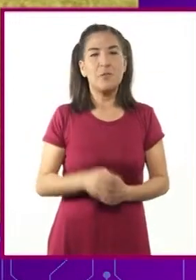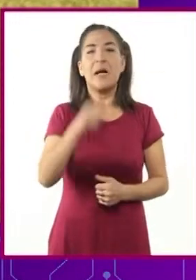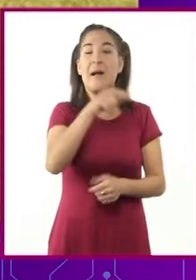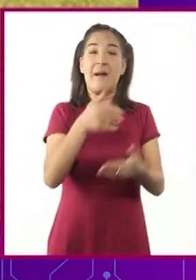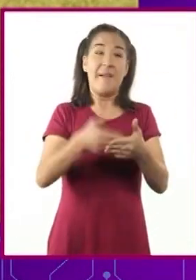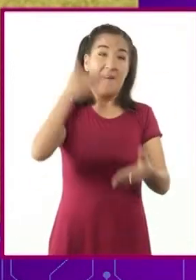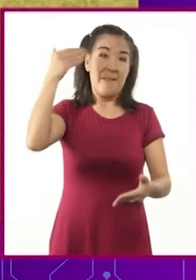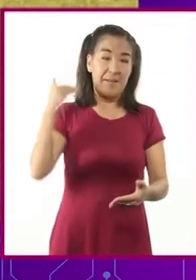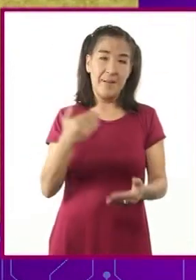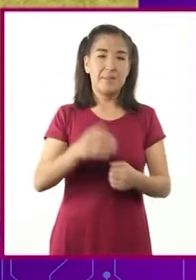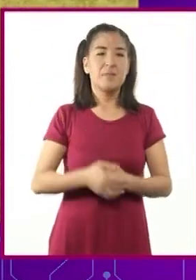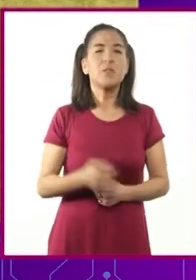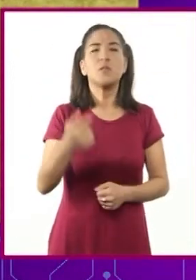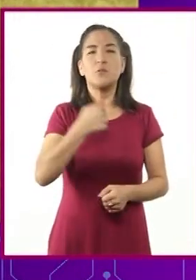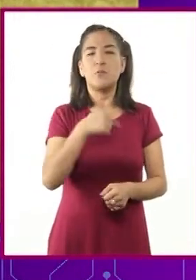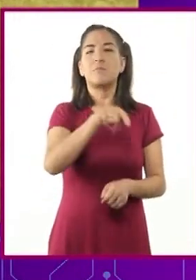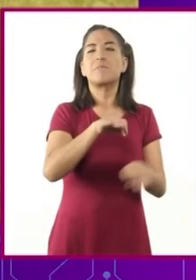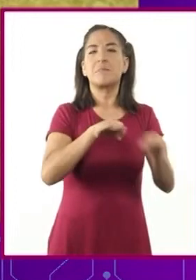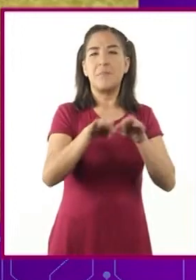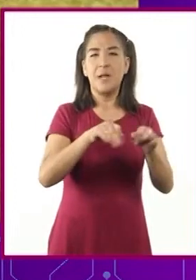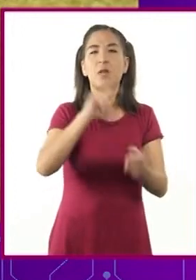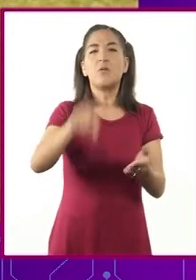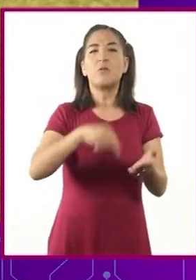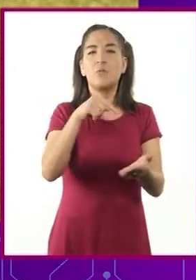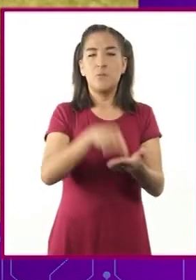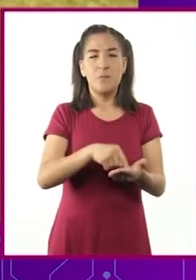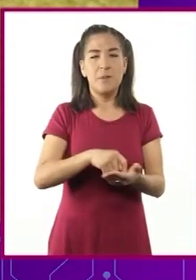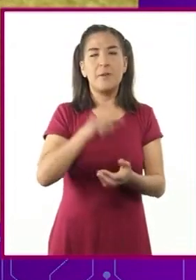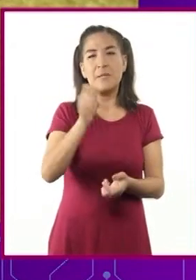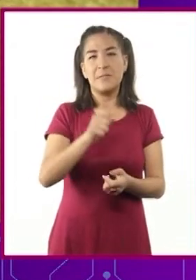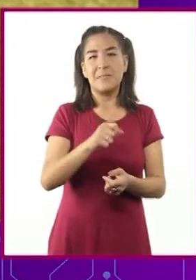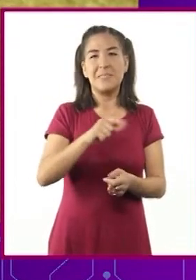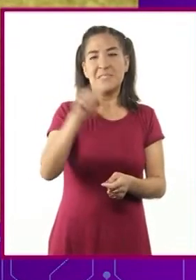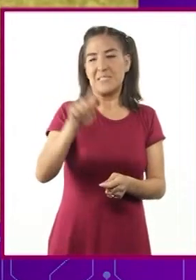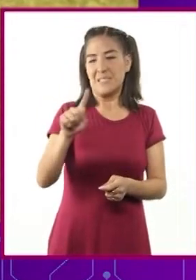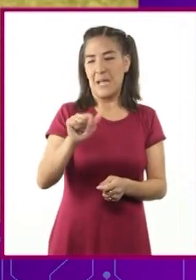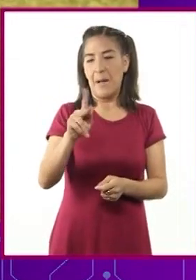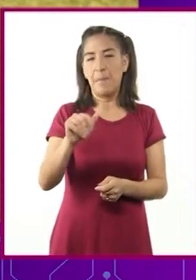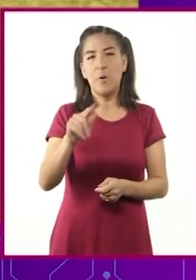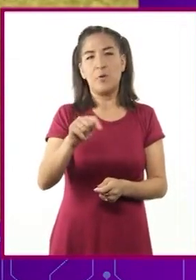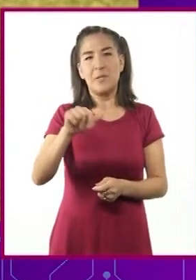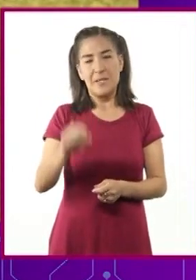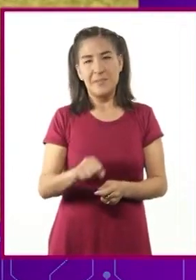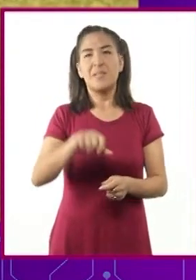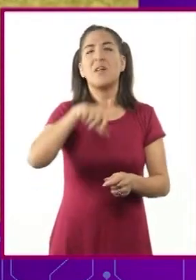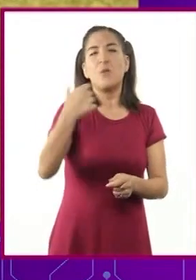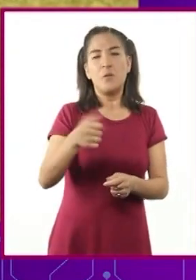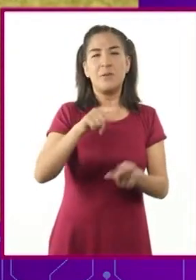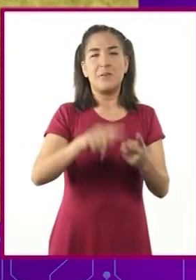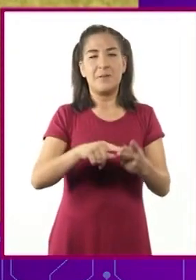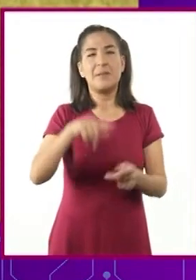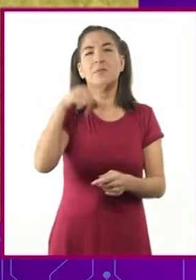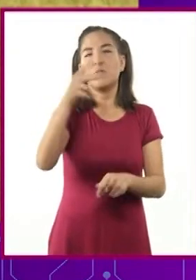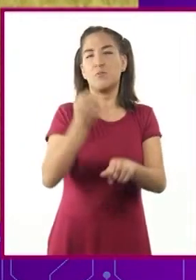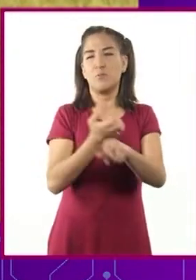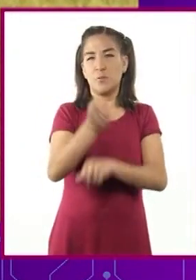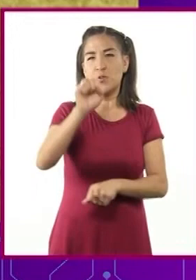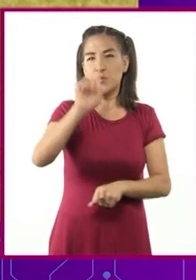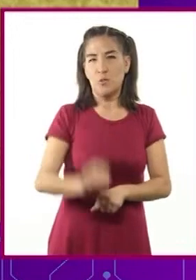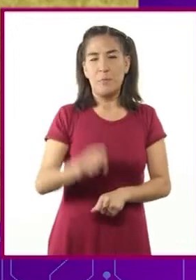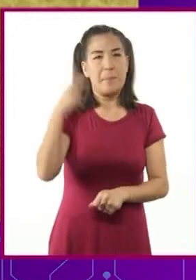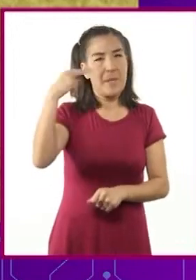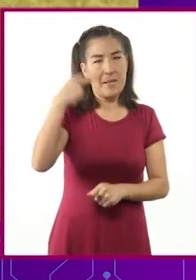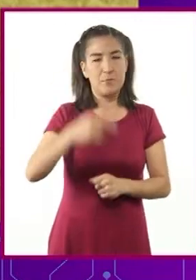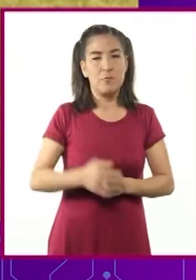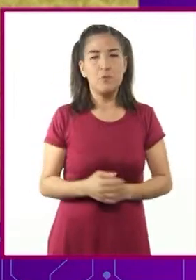Anteriormente, me tocó trabajar en las localidades de Tres Zapotes y Tlaltetela, al sur del estado de Veracruz.